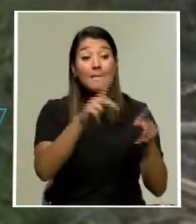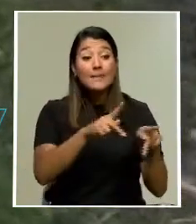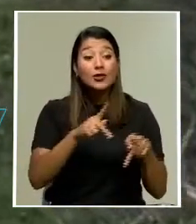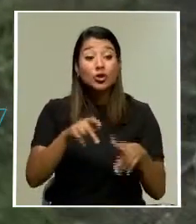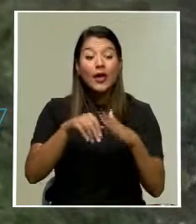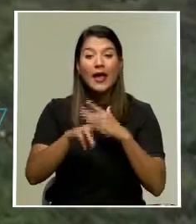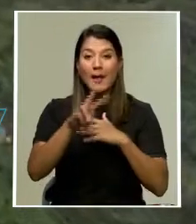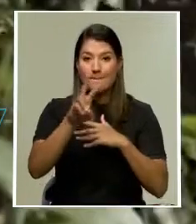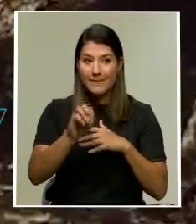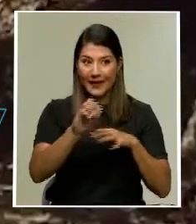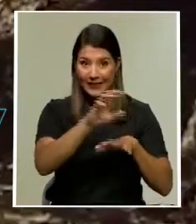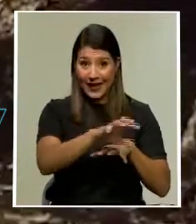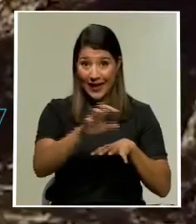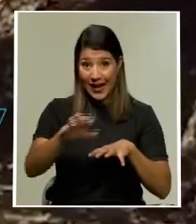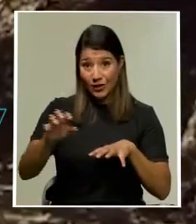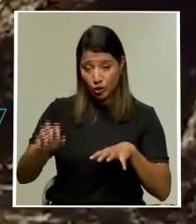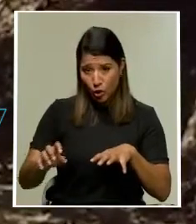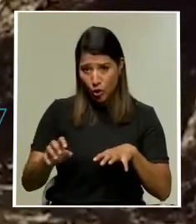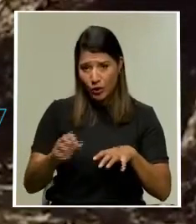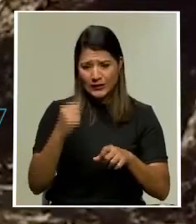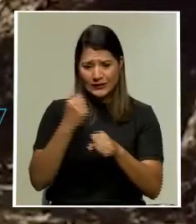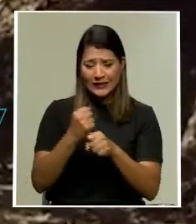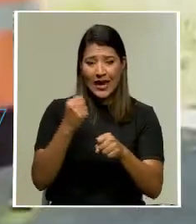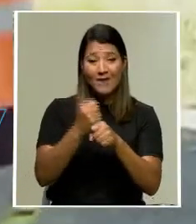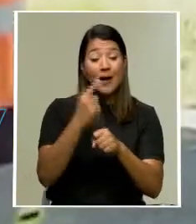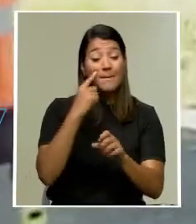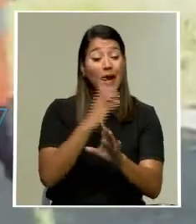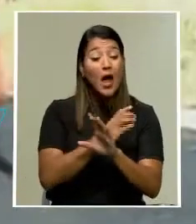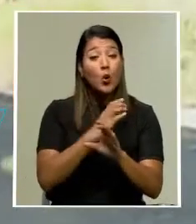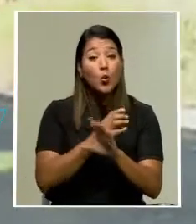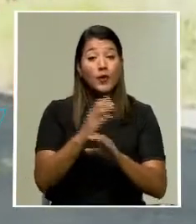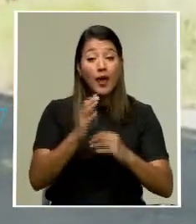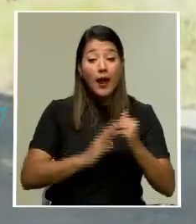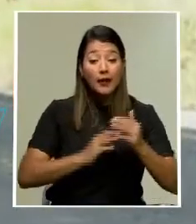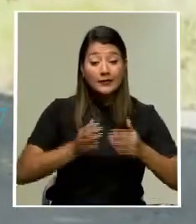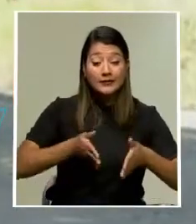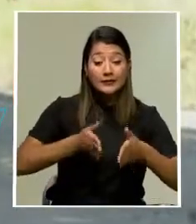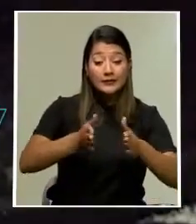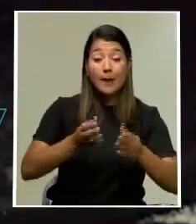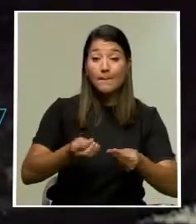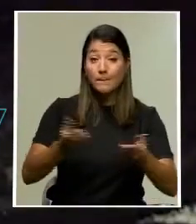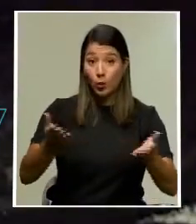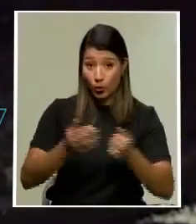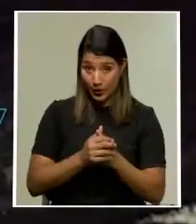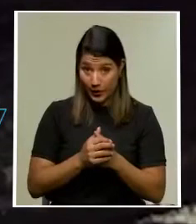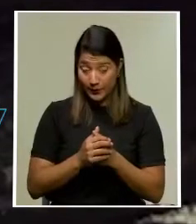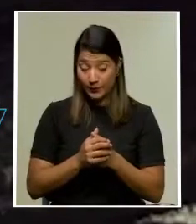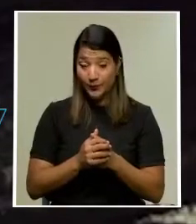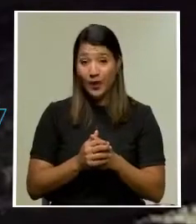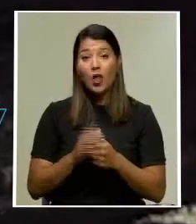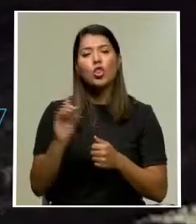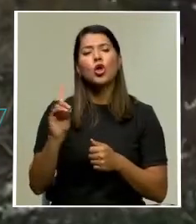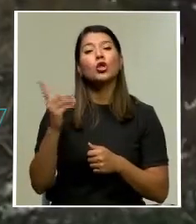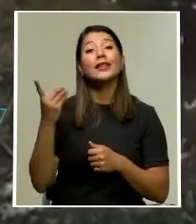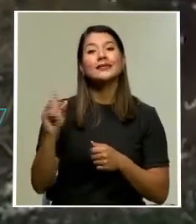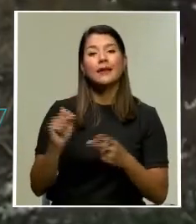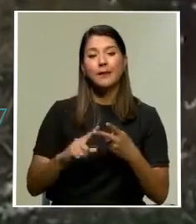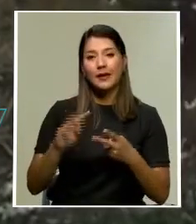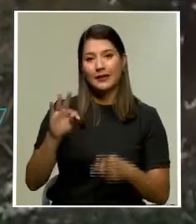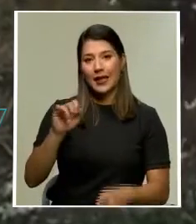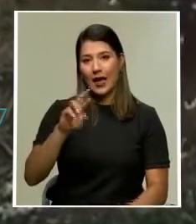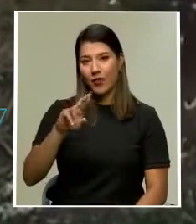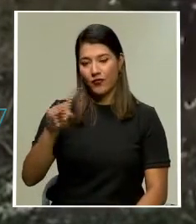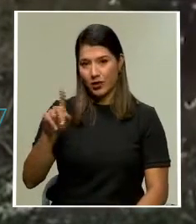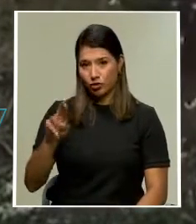cantones nacionales laboren en el mantenimiento de vías públicas, calles y caminos. Se trata de Desamparados, Tarrazú,